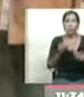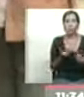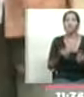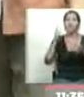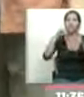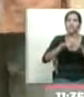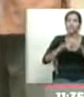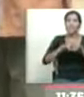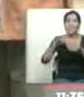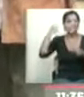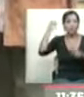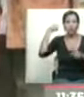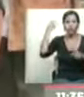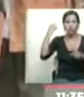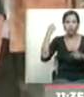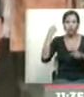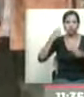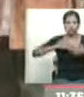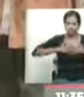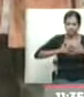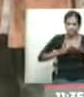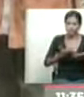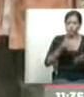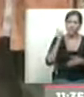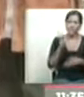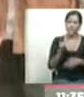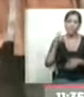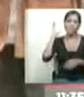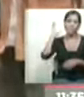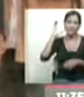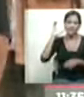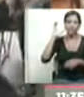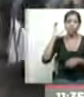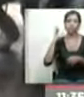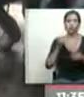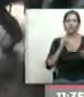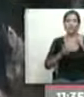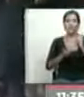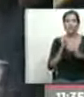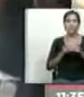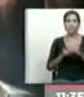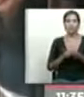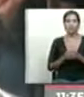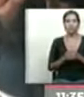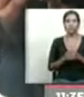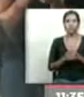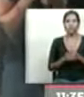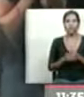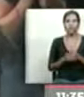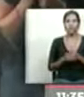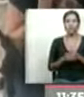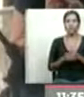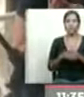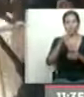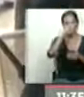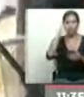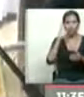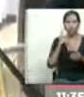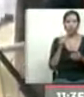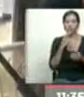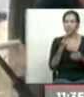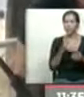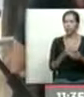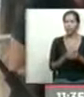esa locura con el deber patrio, con la academia. Diosdado en una locución dijo, pero ese cuento no me lo como